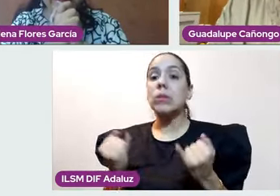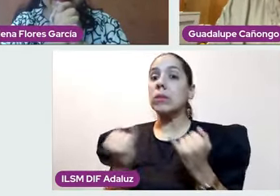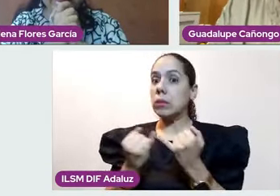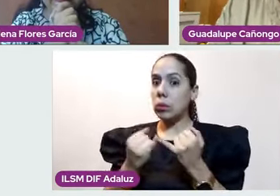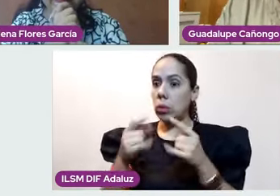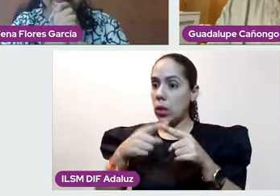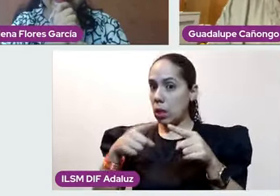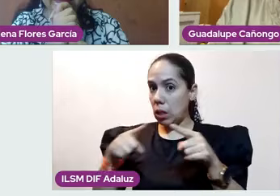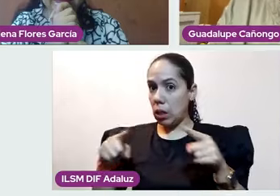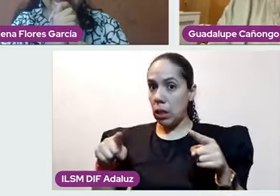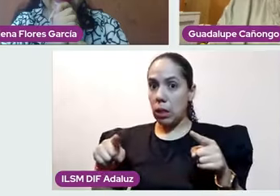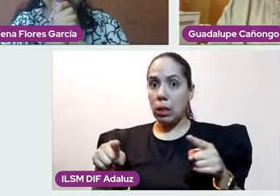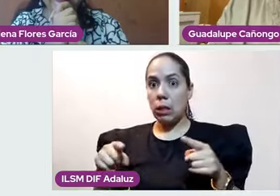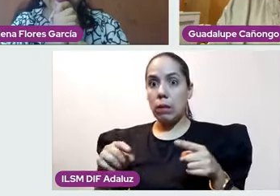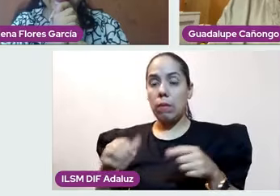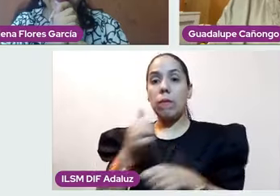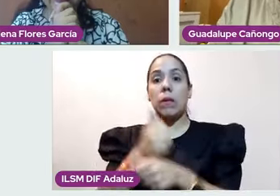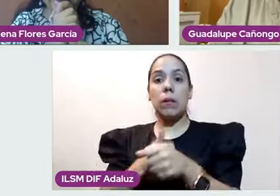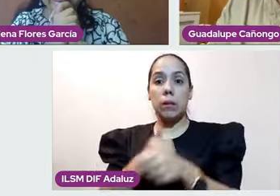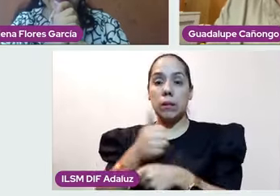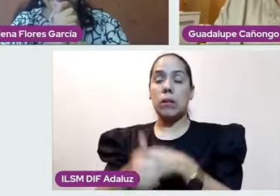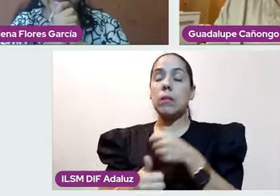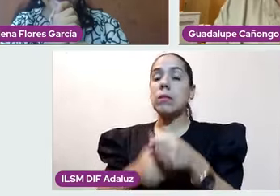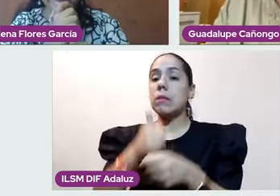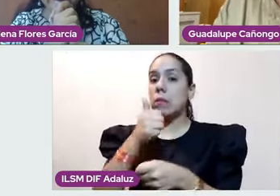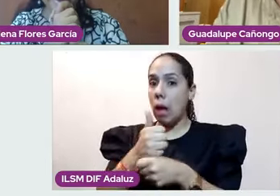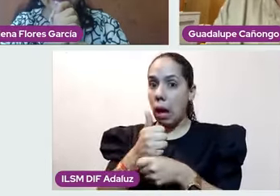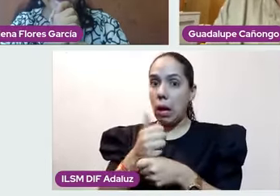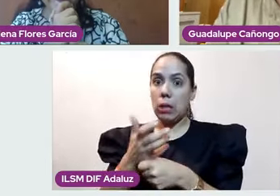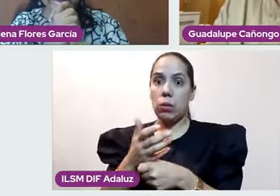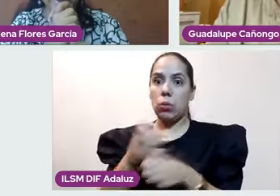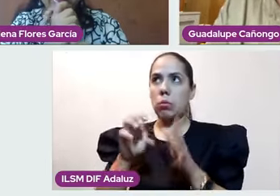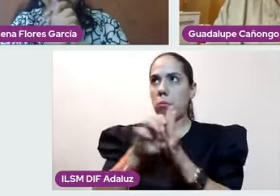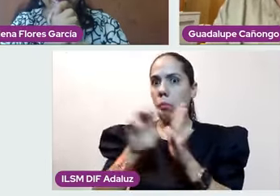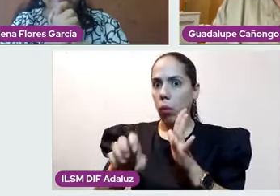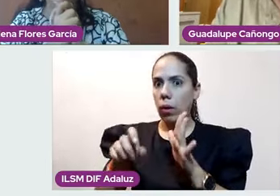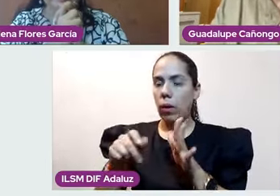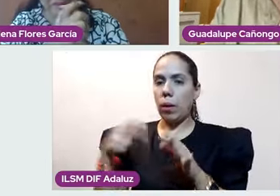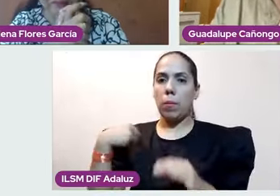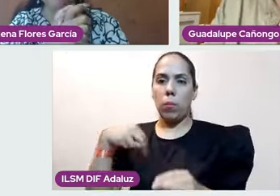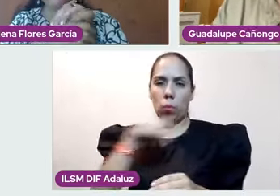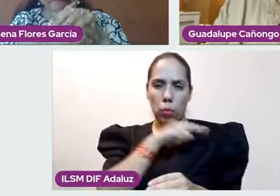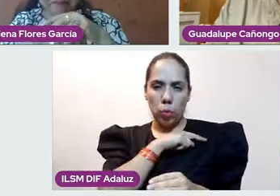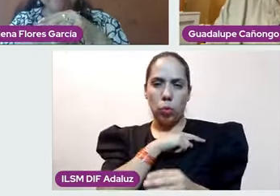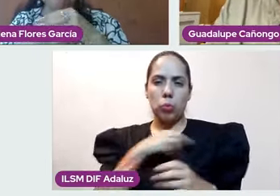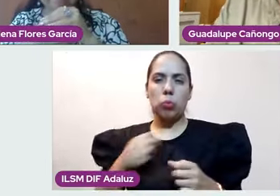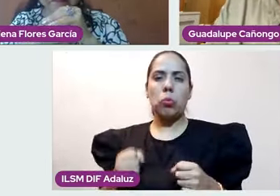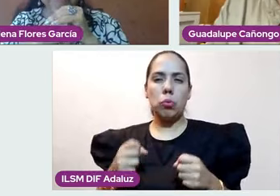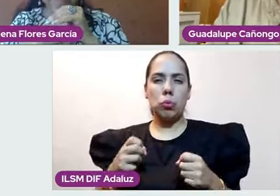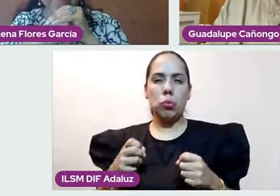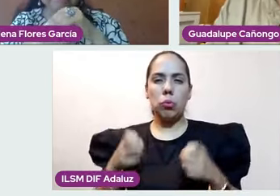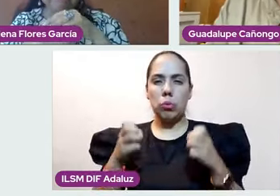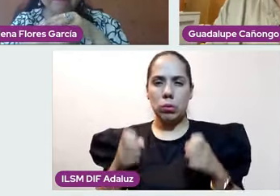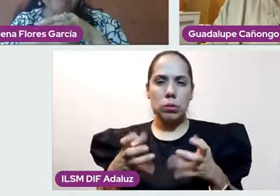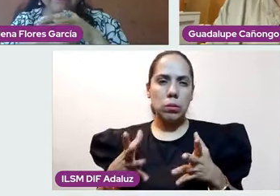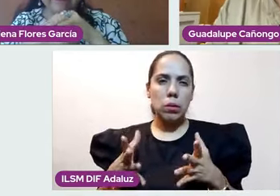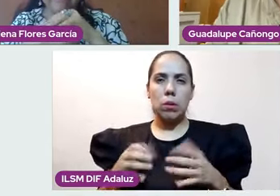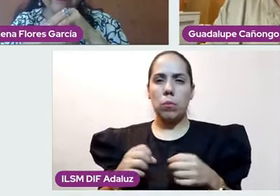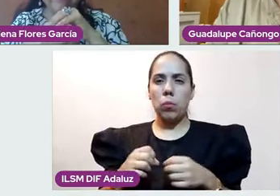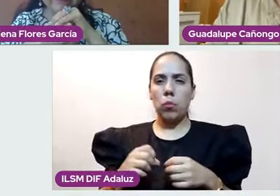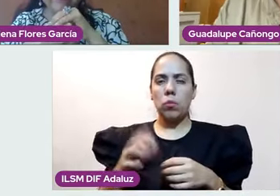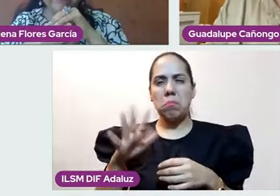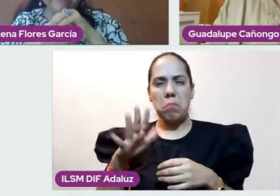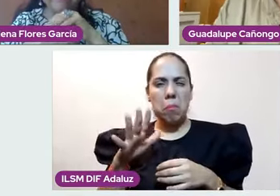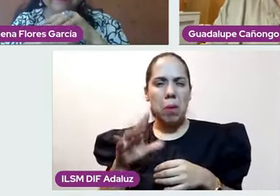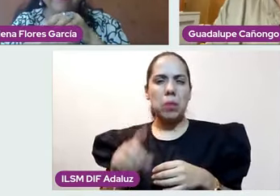los que estamos en la etapa de la década de los 40 a 50, pero también de los 30, 40, pero